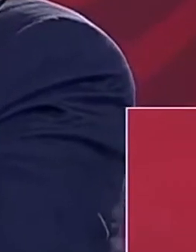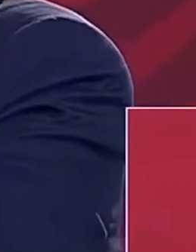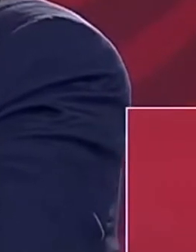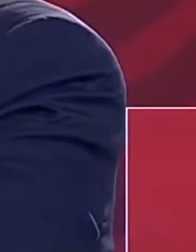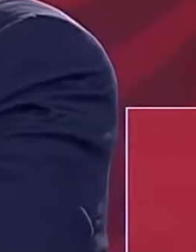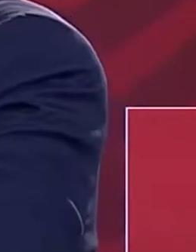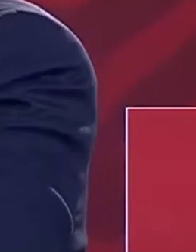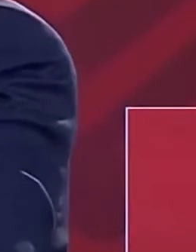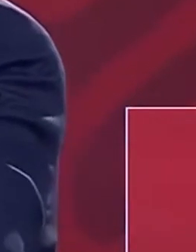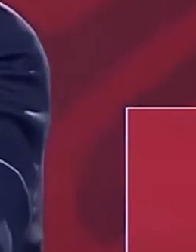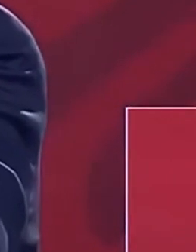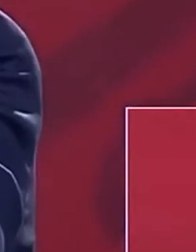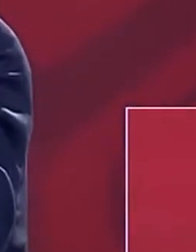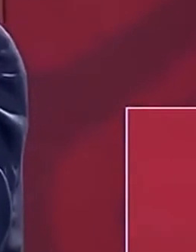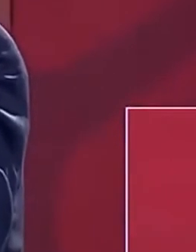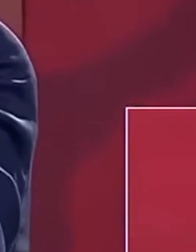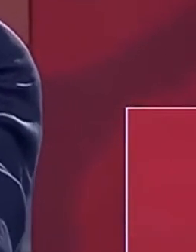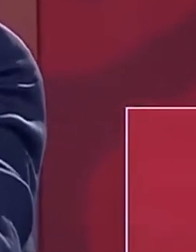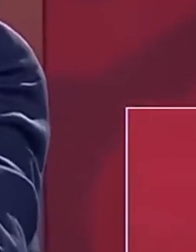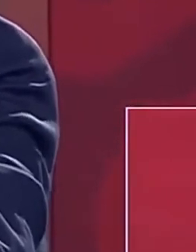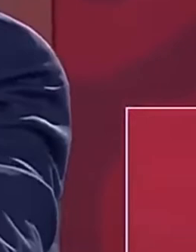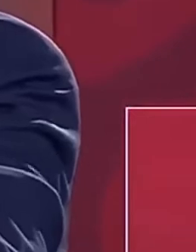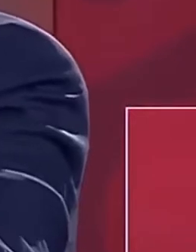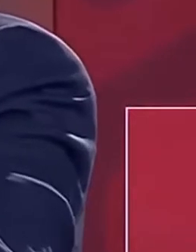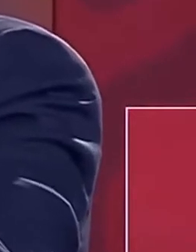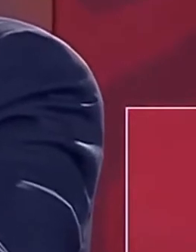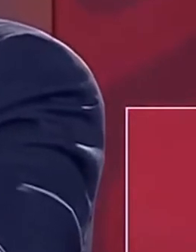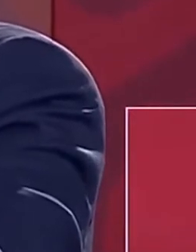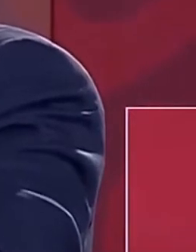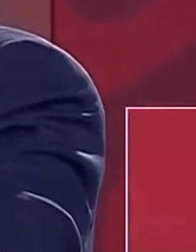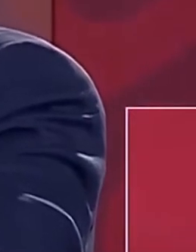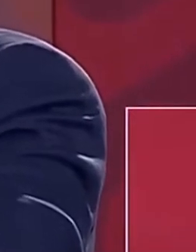ningún problema mayor,